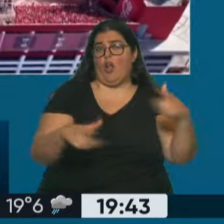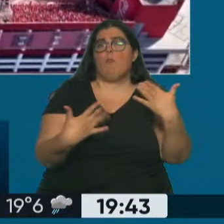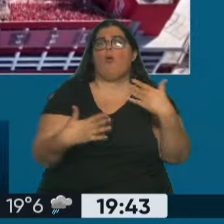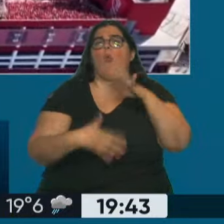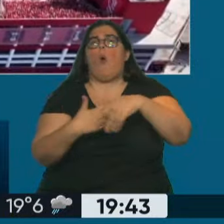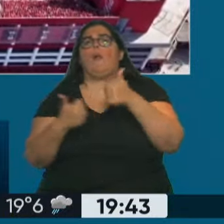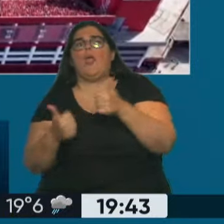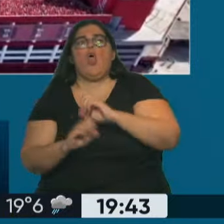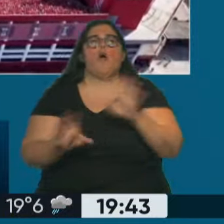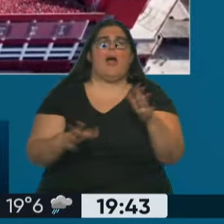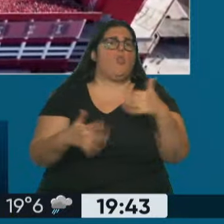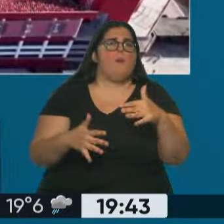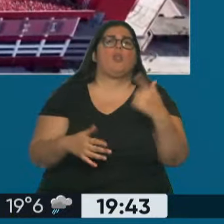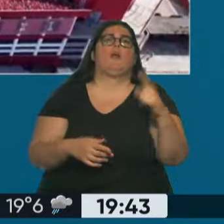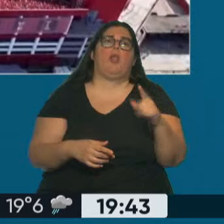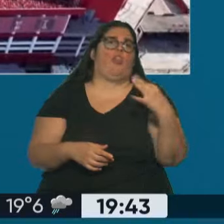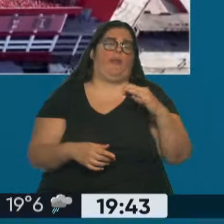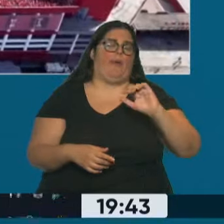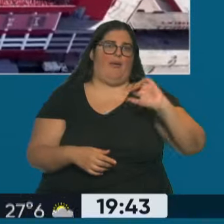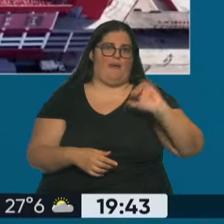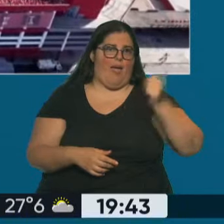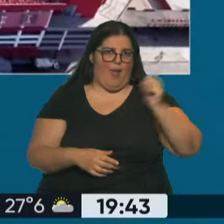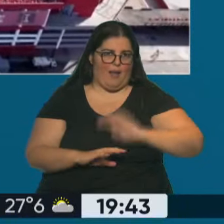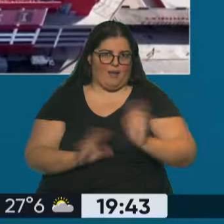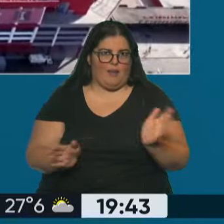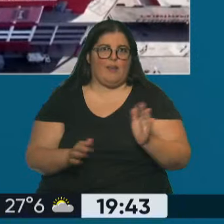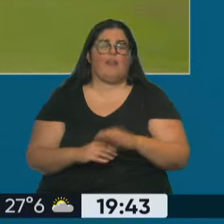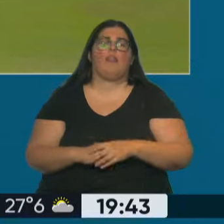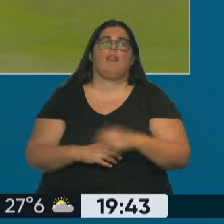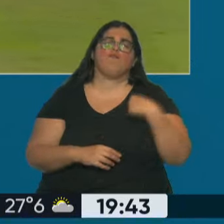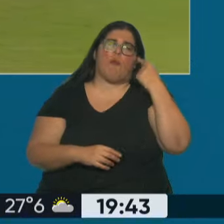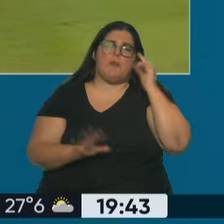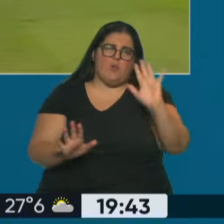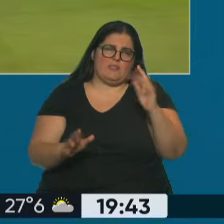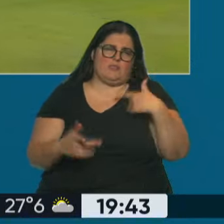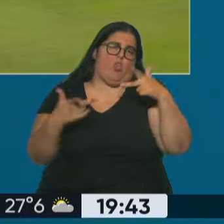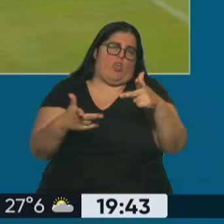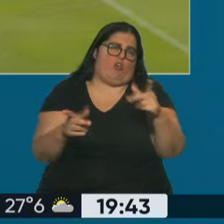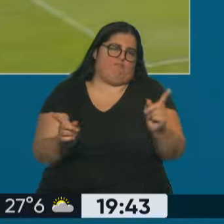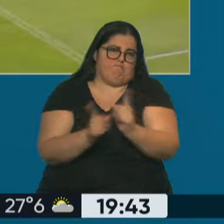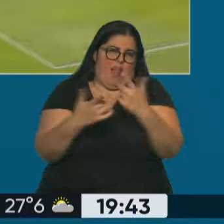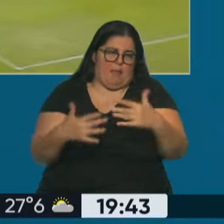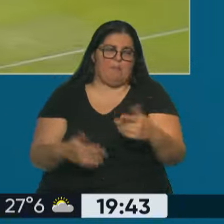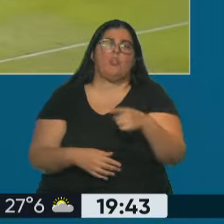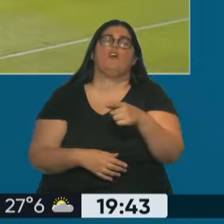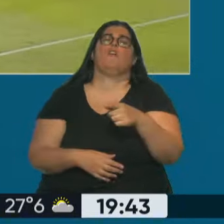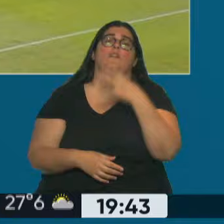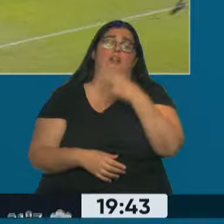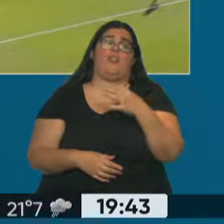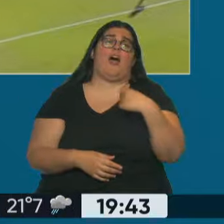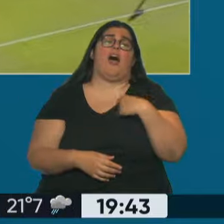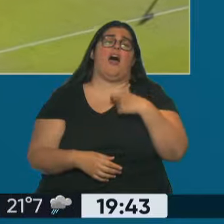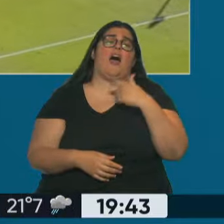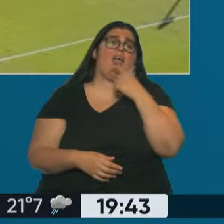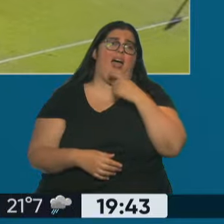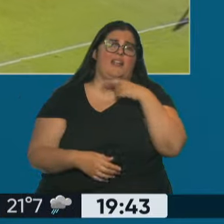regular, pero tenés que ganar. Yo pienso que, así rápido te puedo decir que Racing fue, me parece que fuimos superiores.